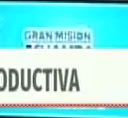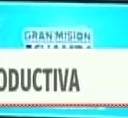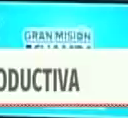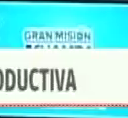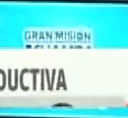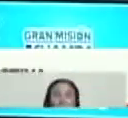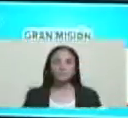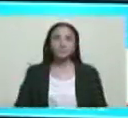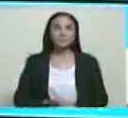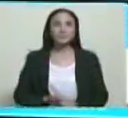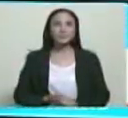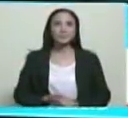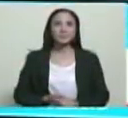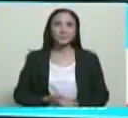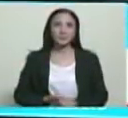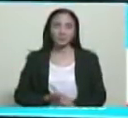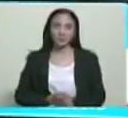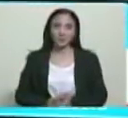con su juventud.